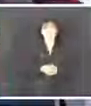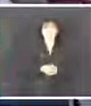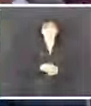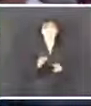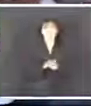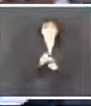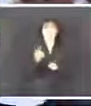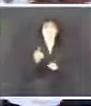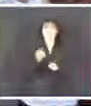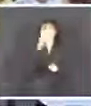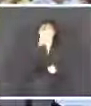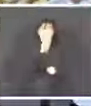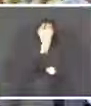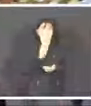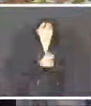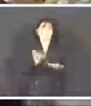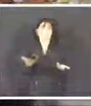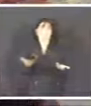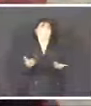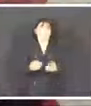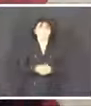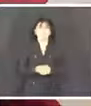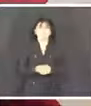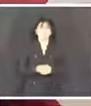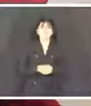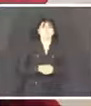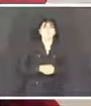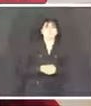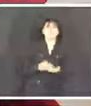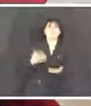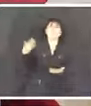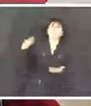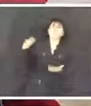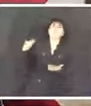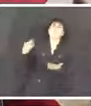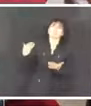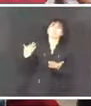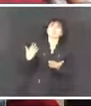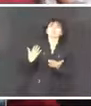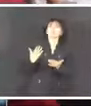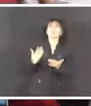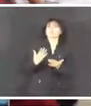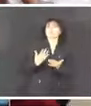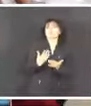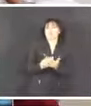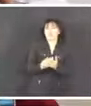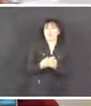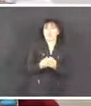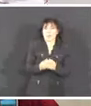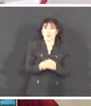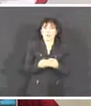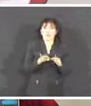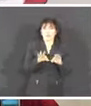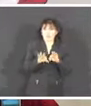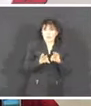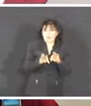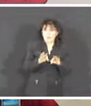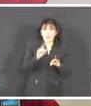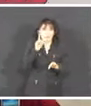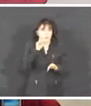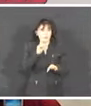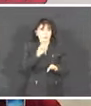¿Por qué las mujeres? Porque históricamente no se ha reconocido el trabajo que hacemos